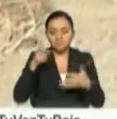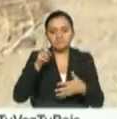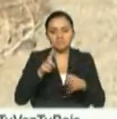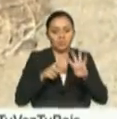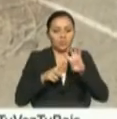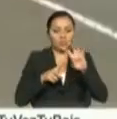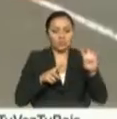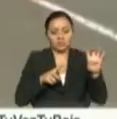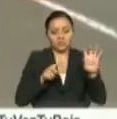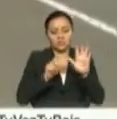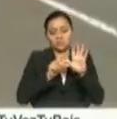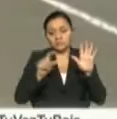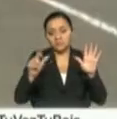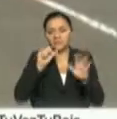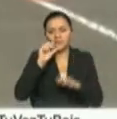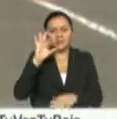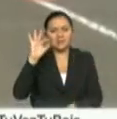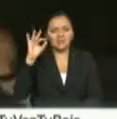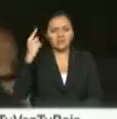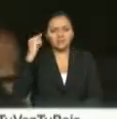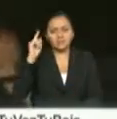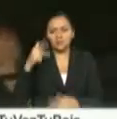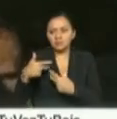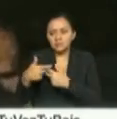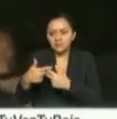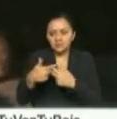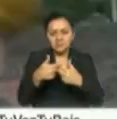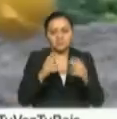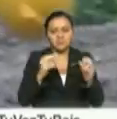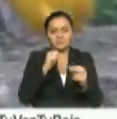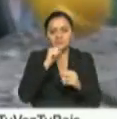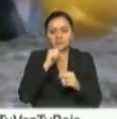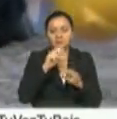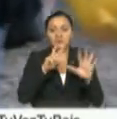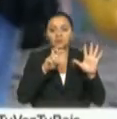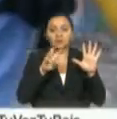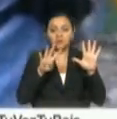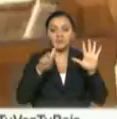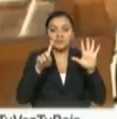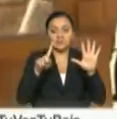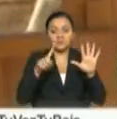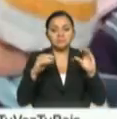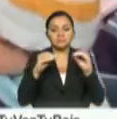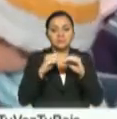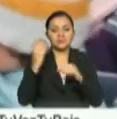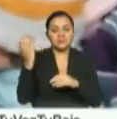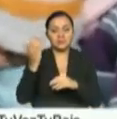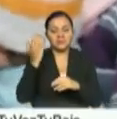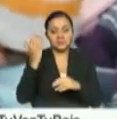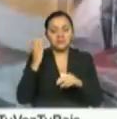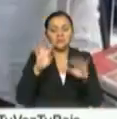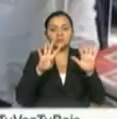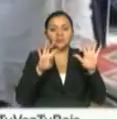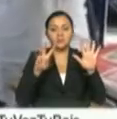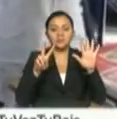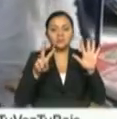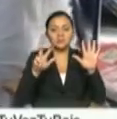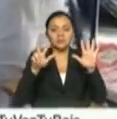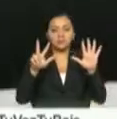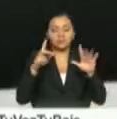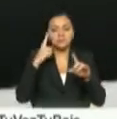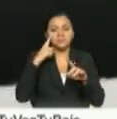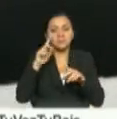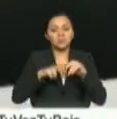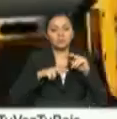1.499 millones que fueron asignados, 296 para la fase de emergencia, 978 para